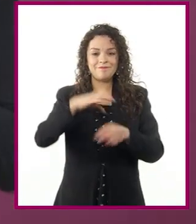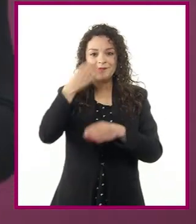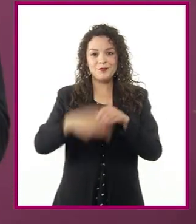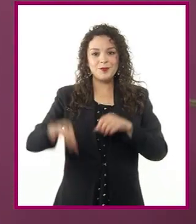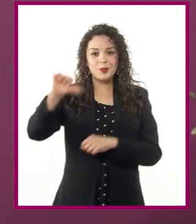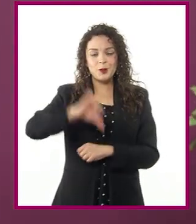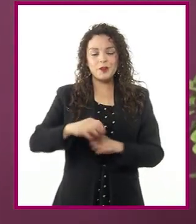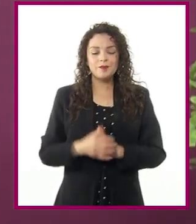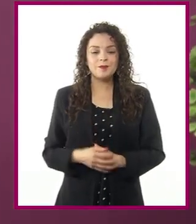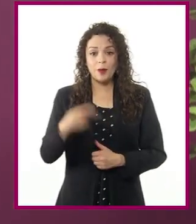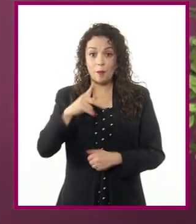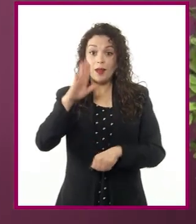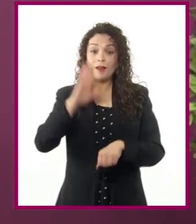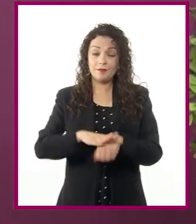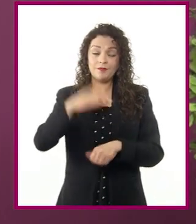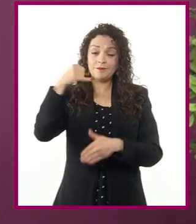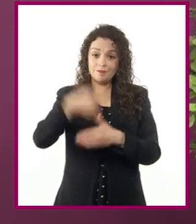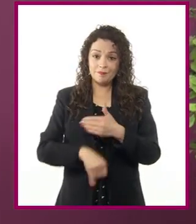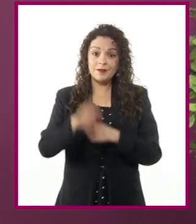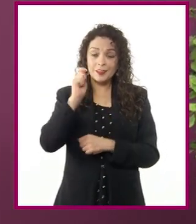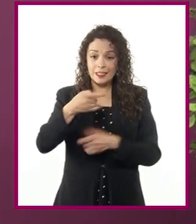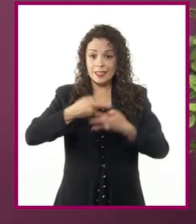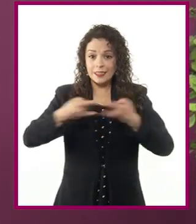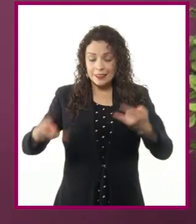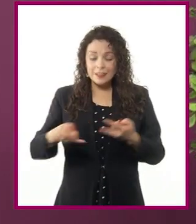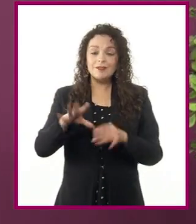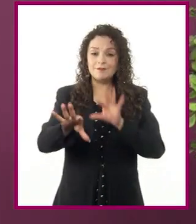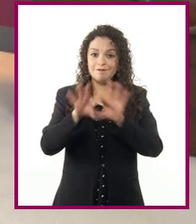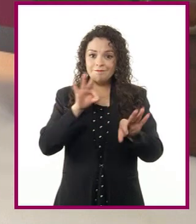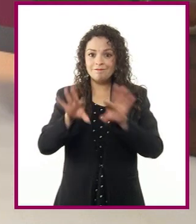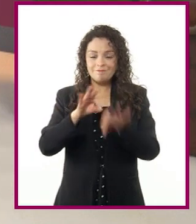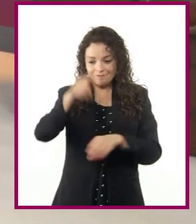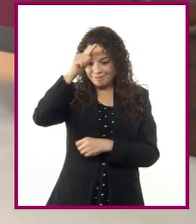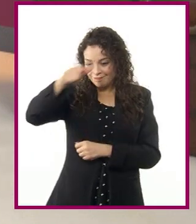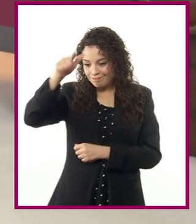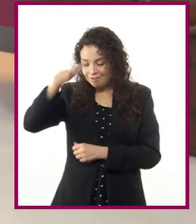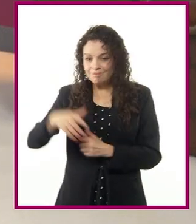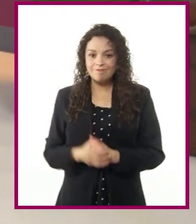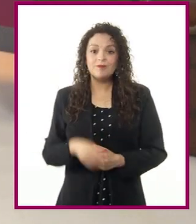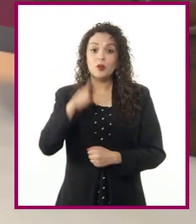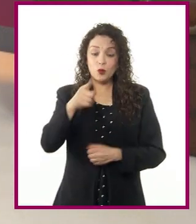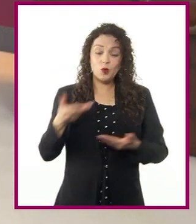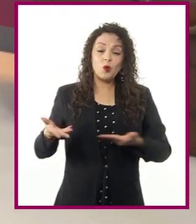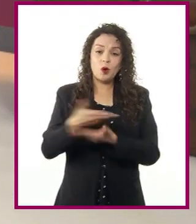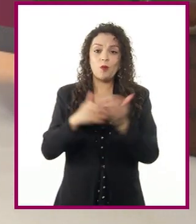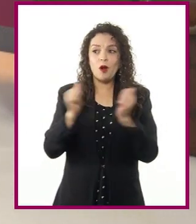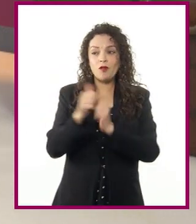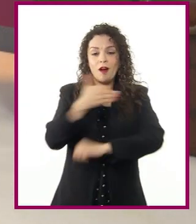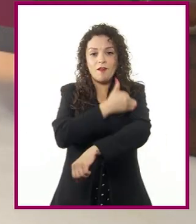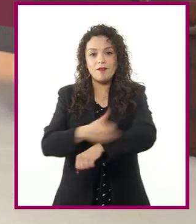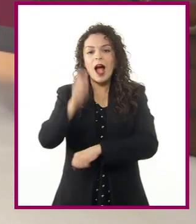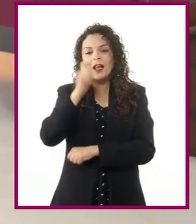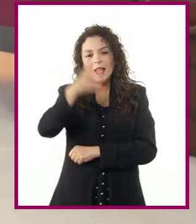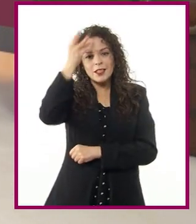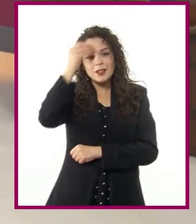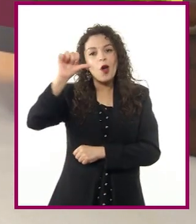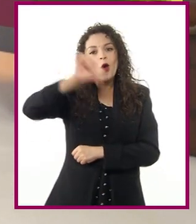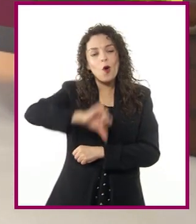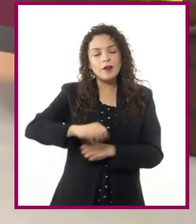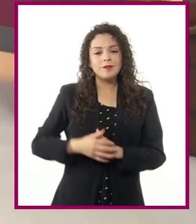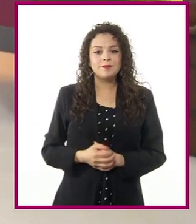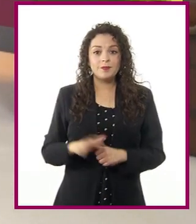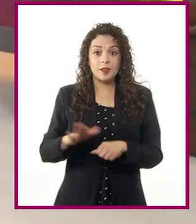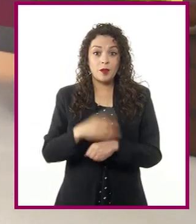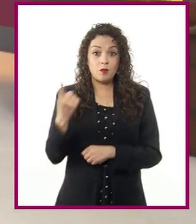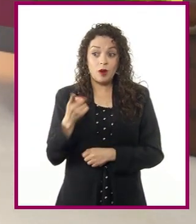hoy, aunque aún nos queda mucha historia por explorar y descubrir. Recuerden compartir con sus familiares lo que han aprendido el día de hoy, porque